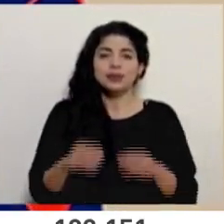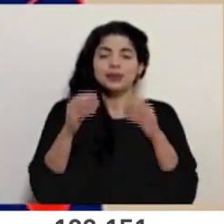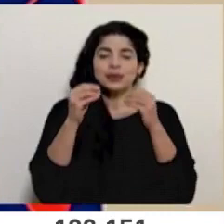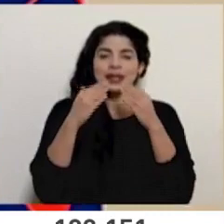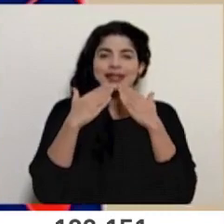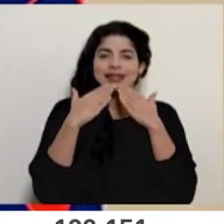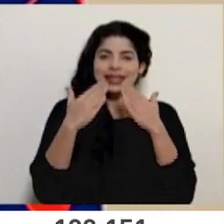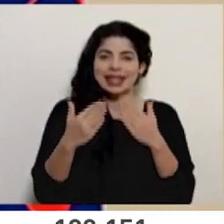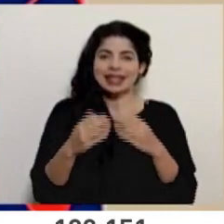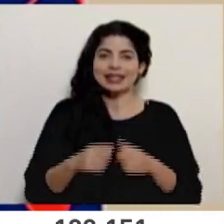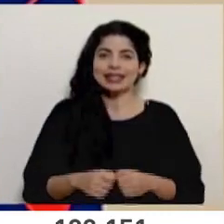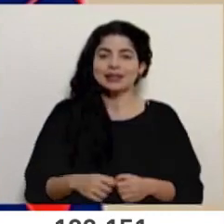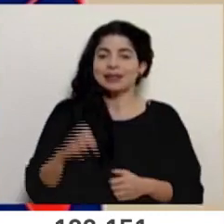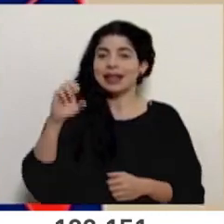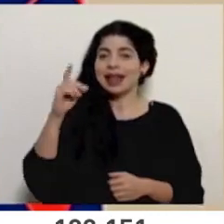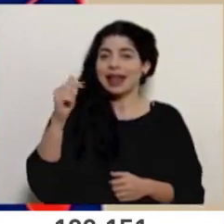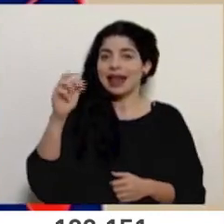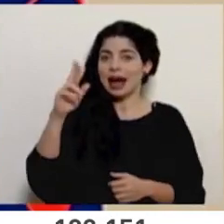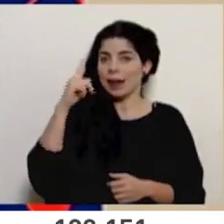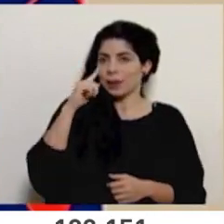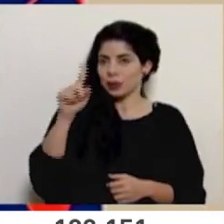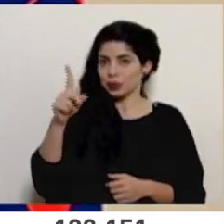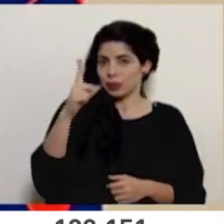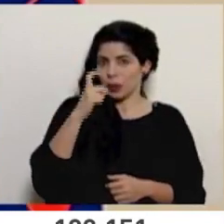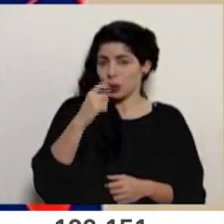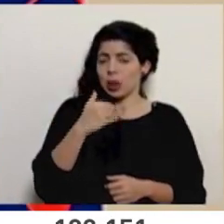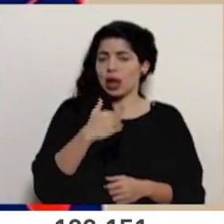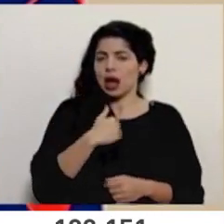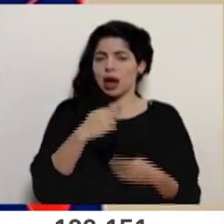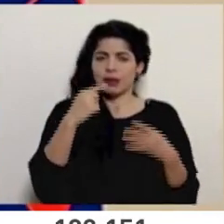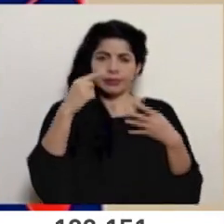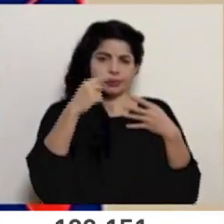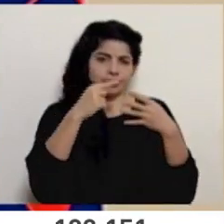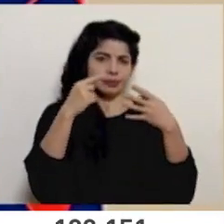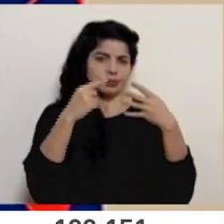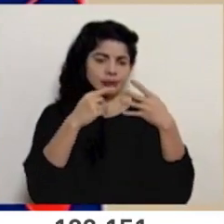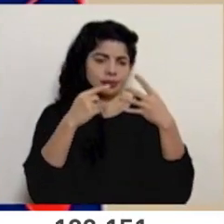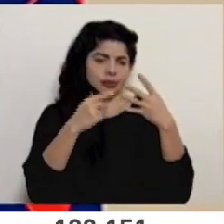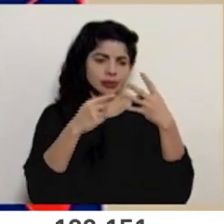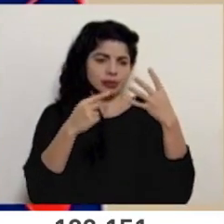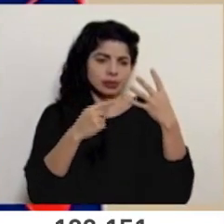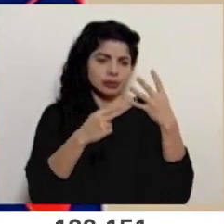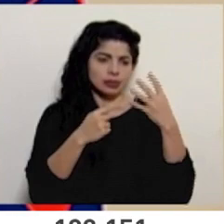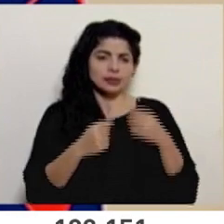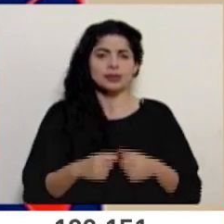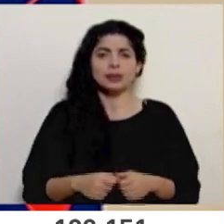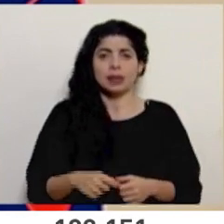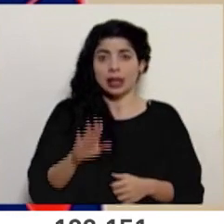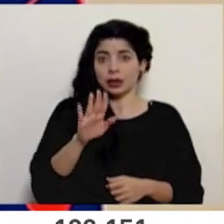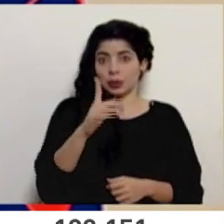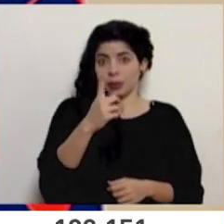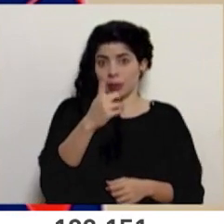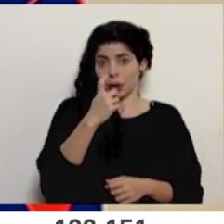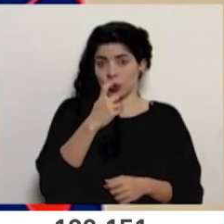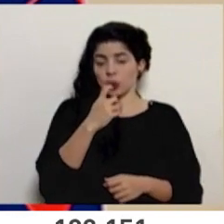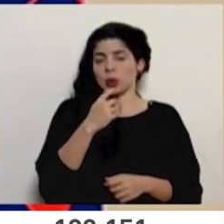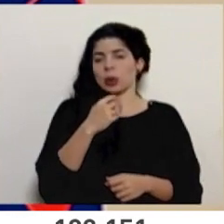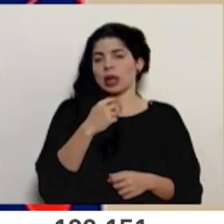Muchísimas gracias, don Edgar, por su consulta. Hay varios elementos en la consulta que voy a